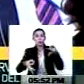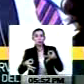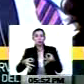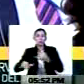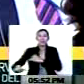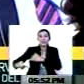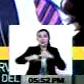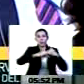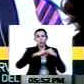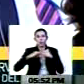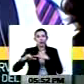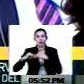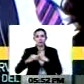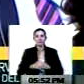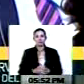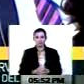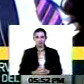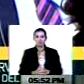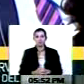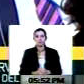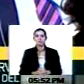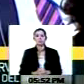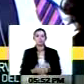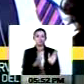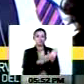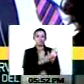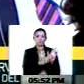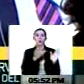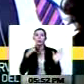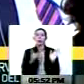través de la plena implementación de la Agenda